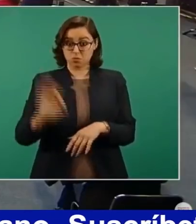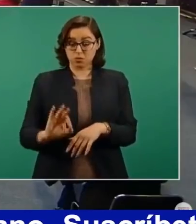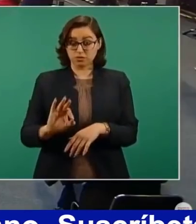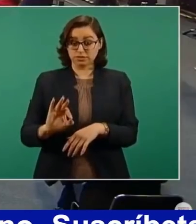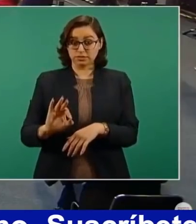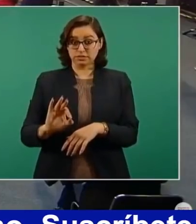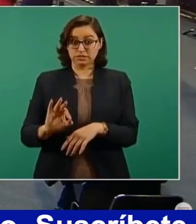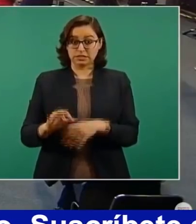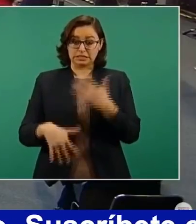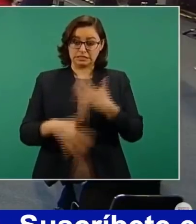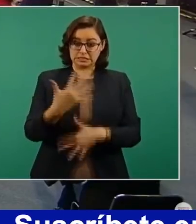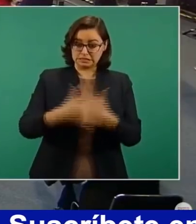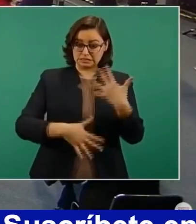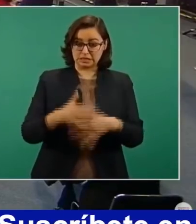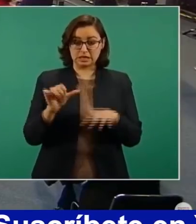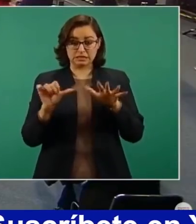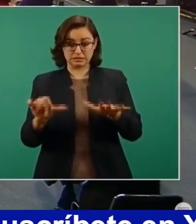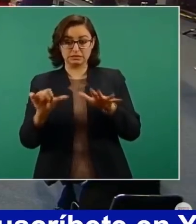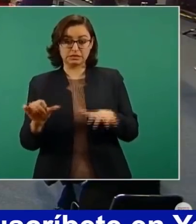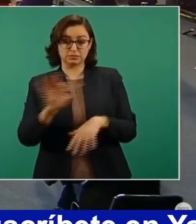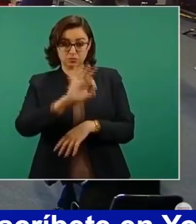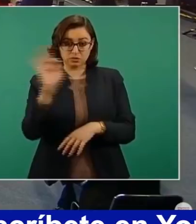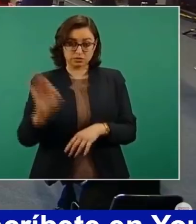15 o 16,